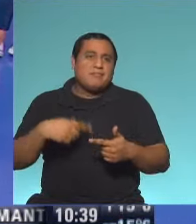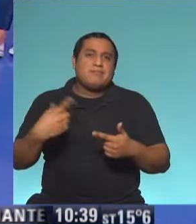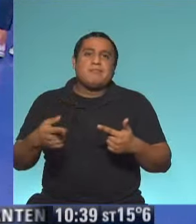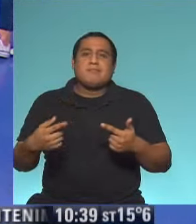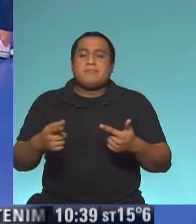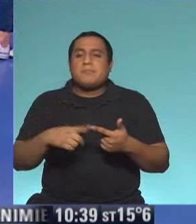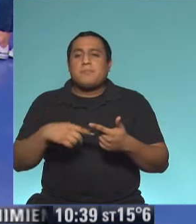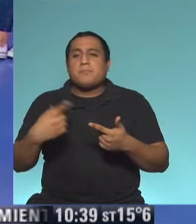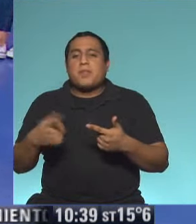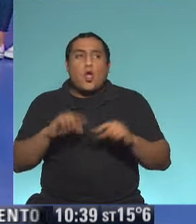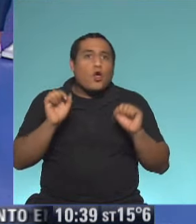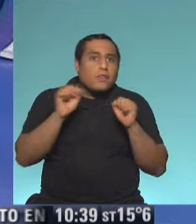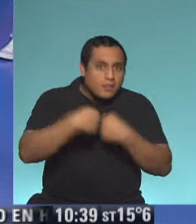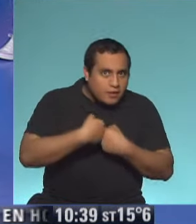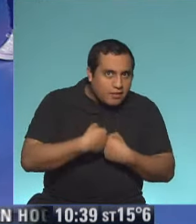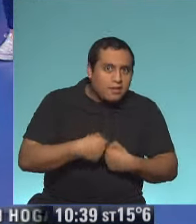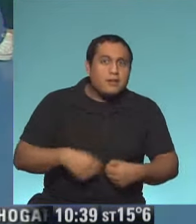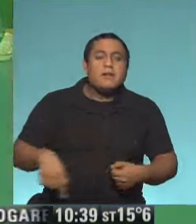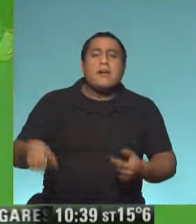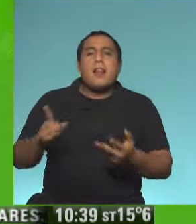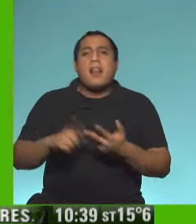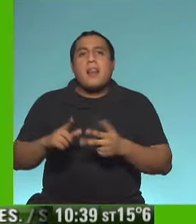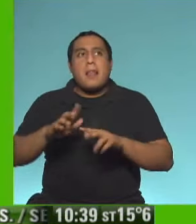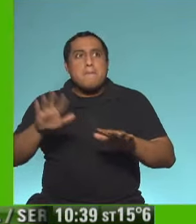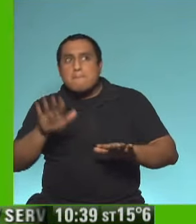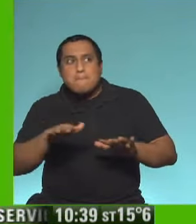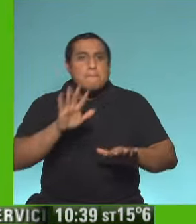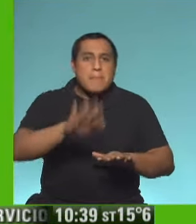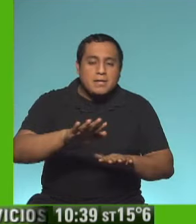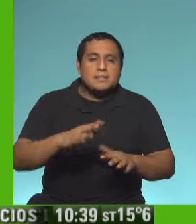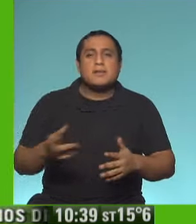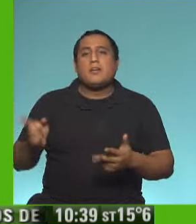A la escondida. A la escondida, a la mancha. A la mancha, a la